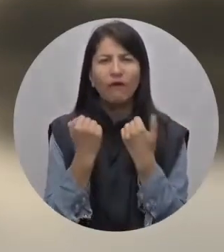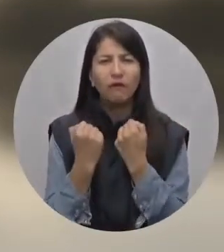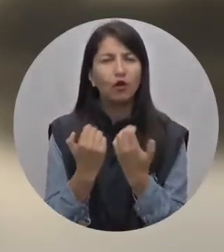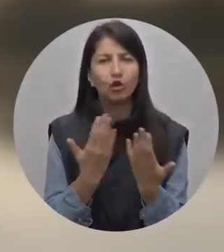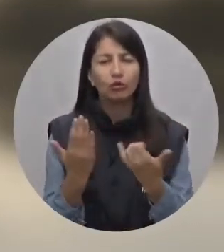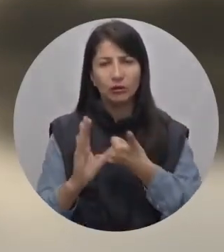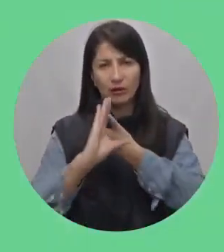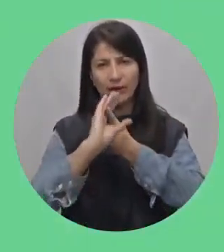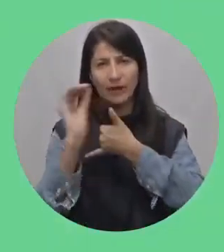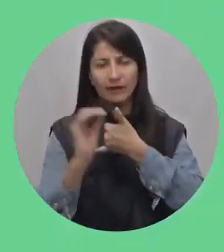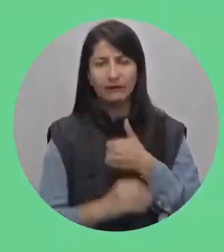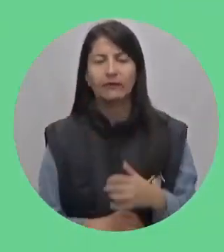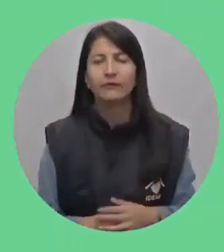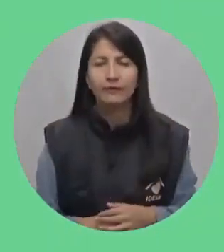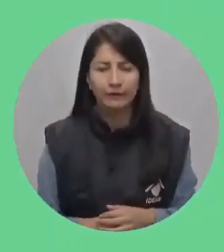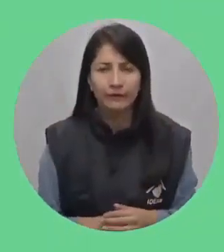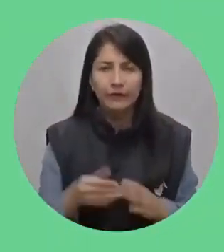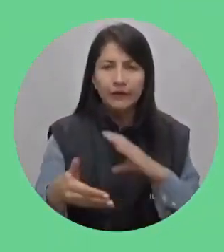Mar Caribe.